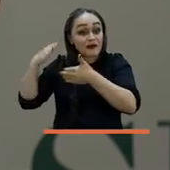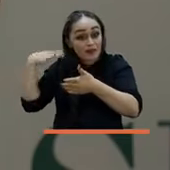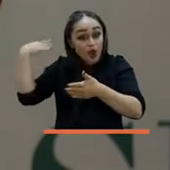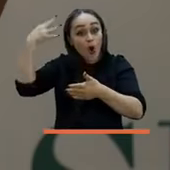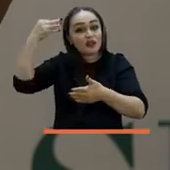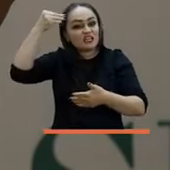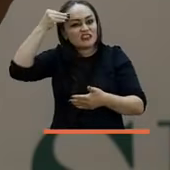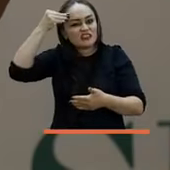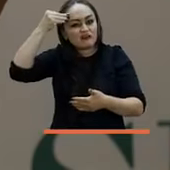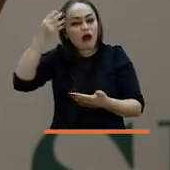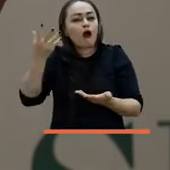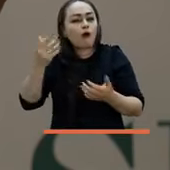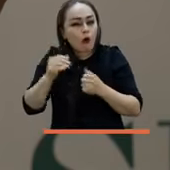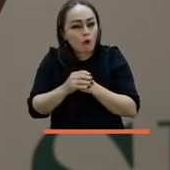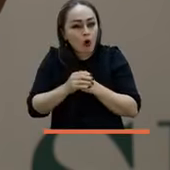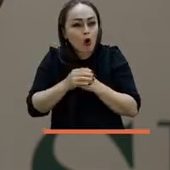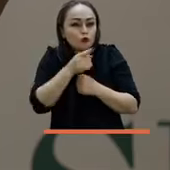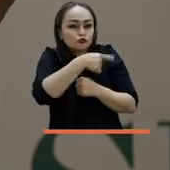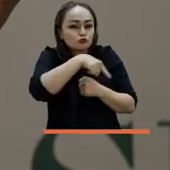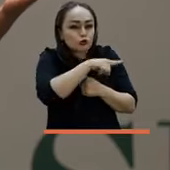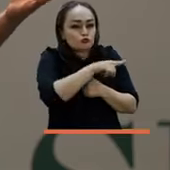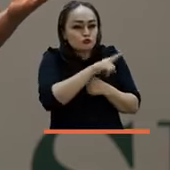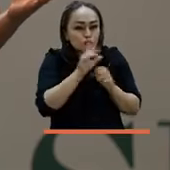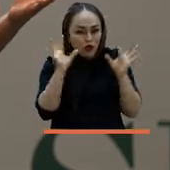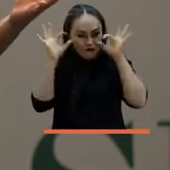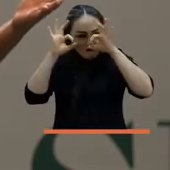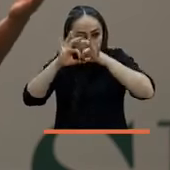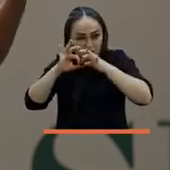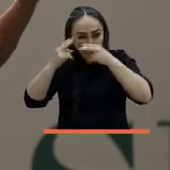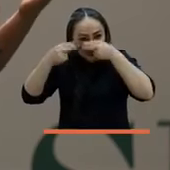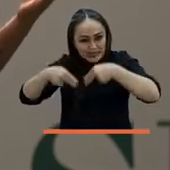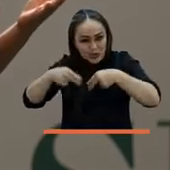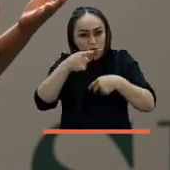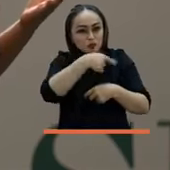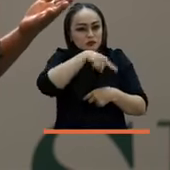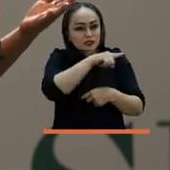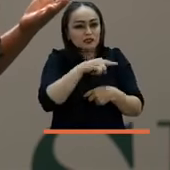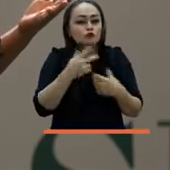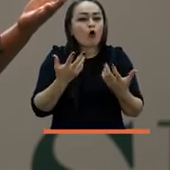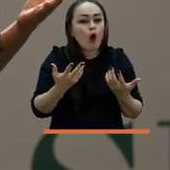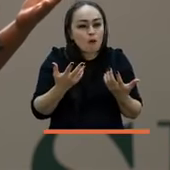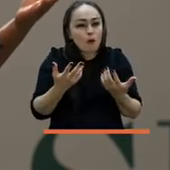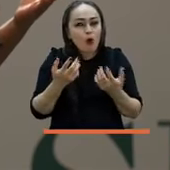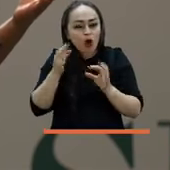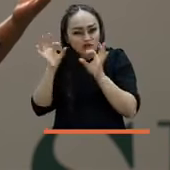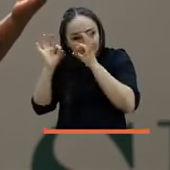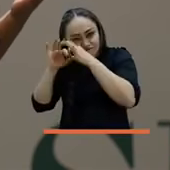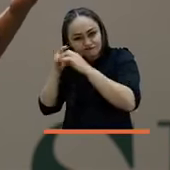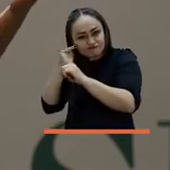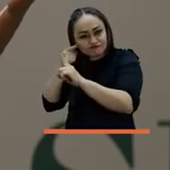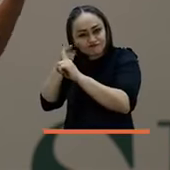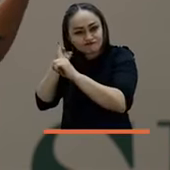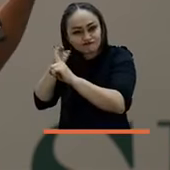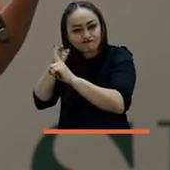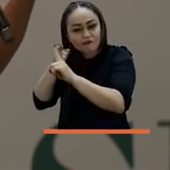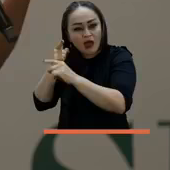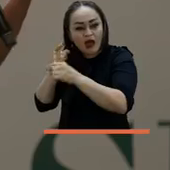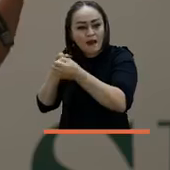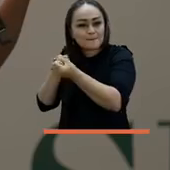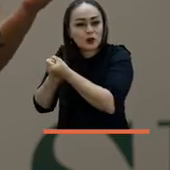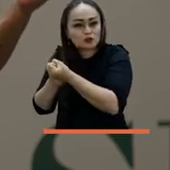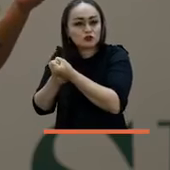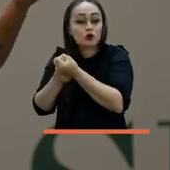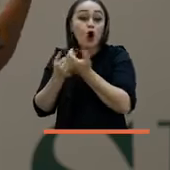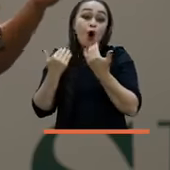desde el sector desde el enfoque de género como se ha pensado las desde las mujeres